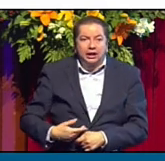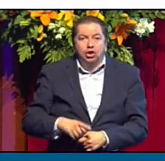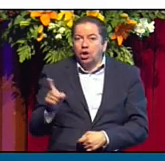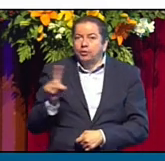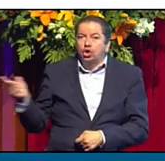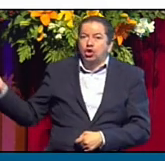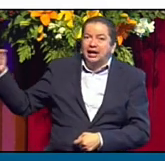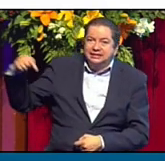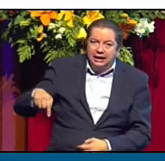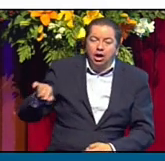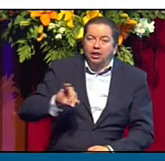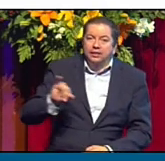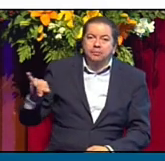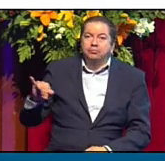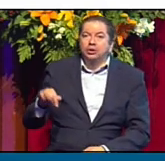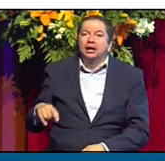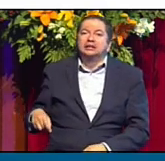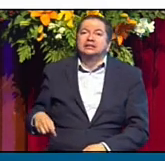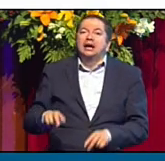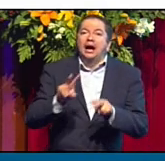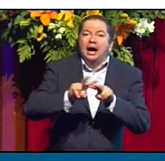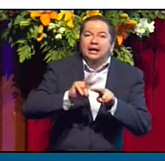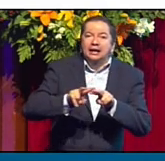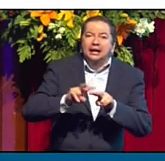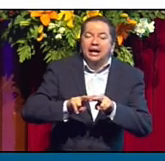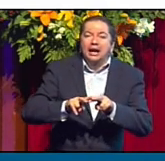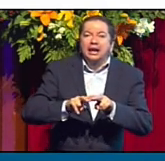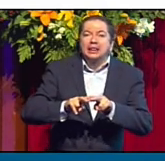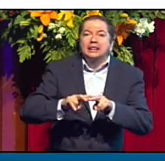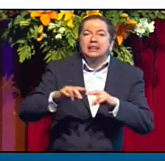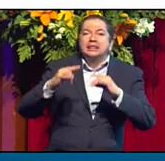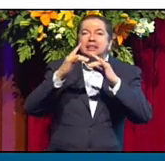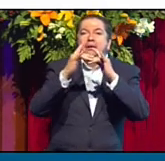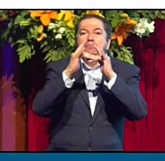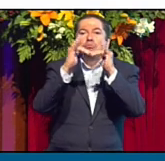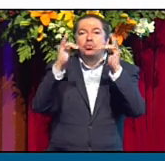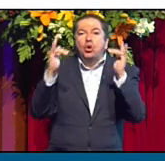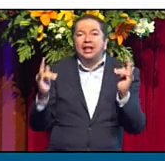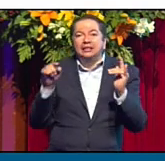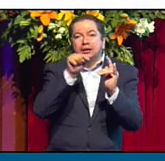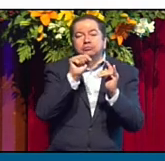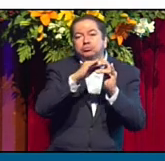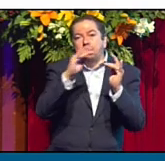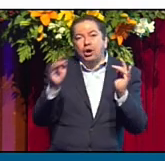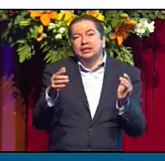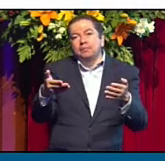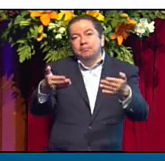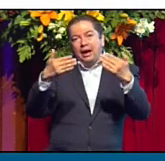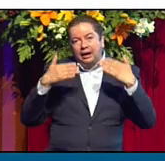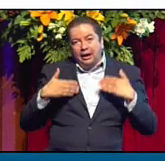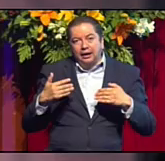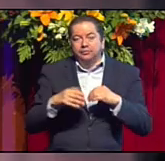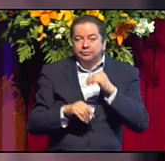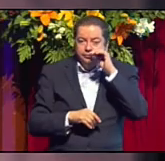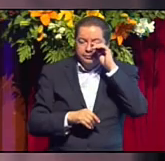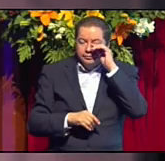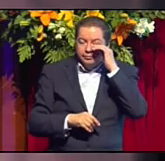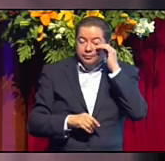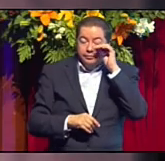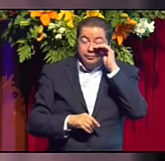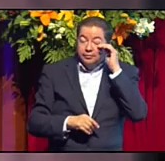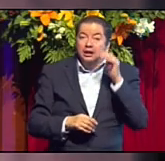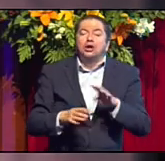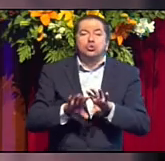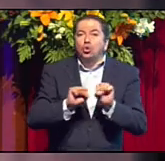se va a arreglar efectivamente desde el puente para acá, donde Yaguas del Valle no solamente está mejorando su planta, que era un compromiso